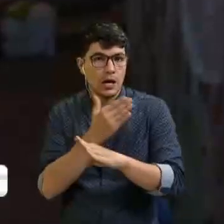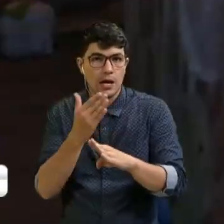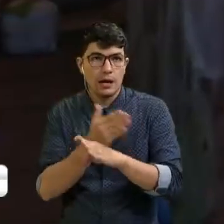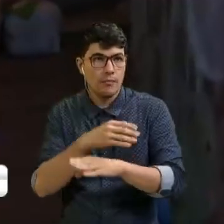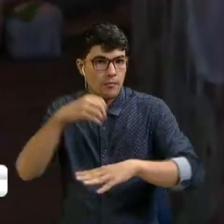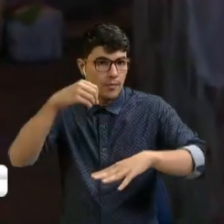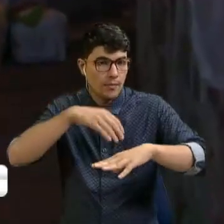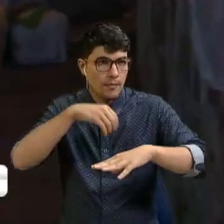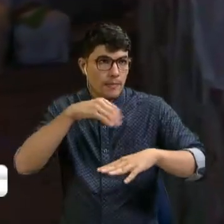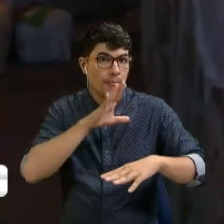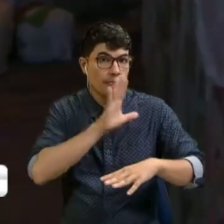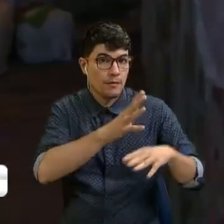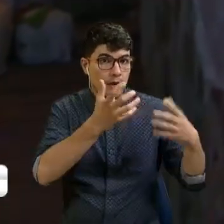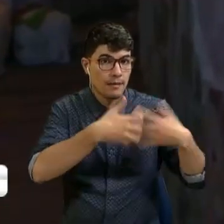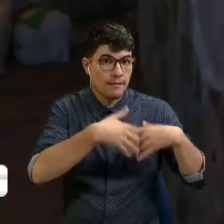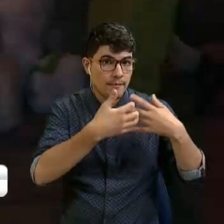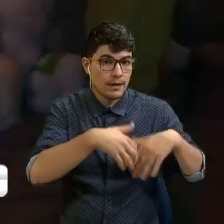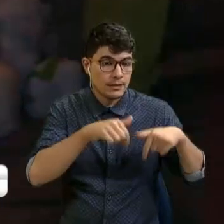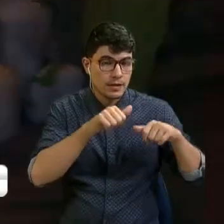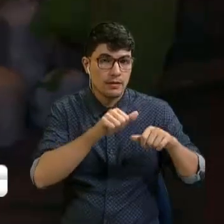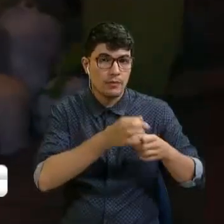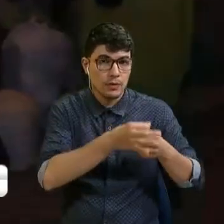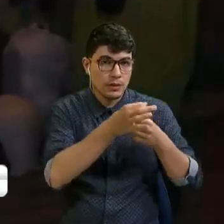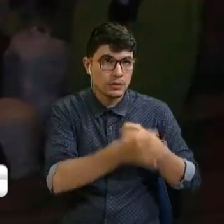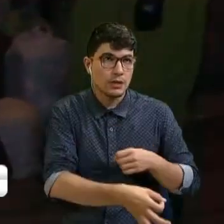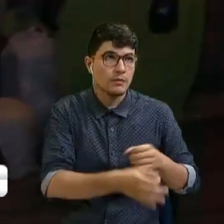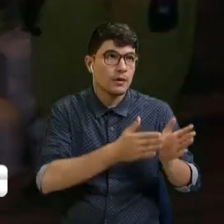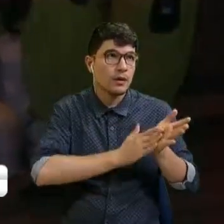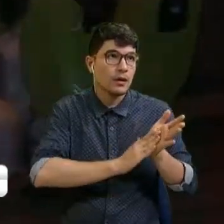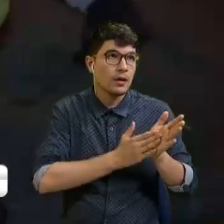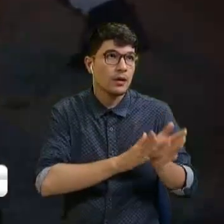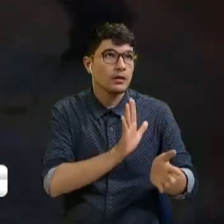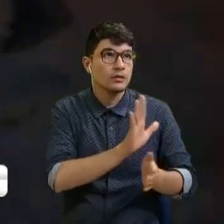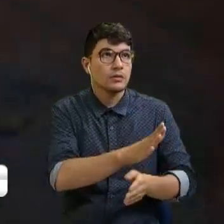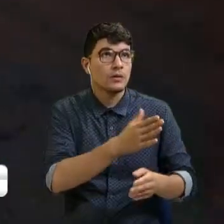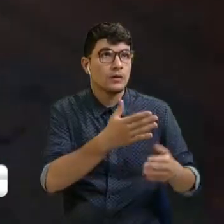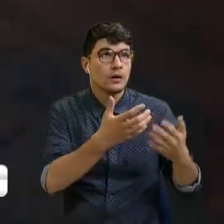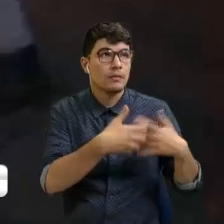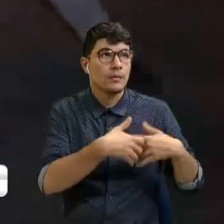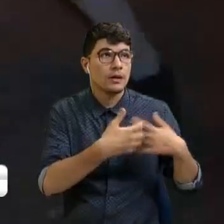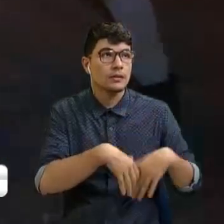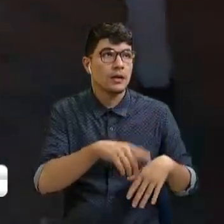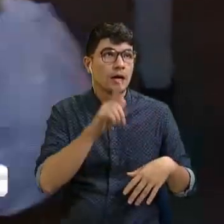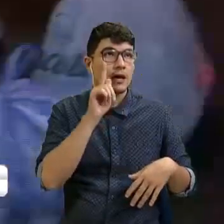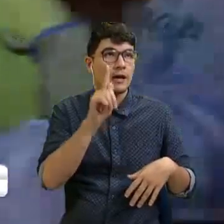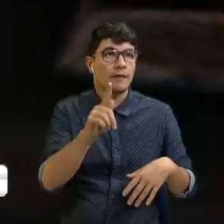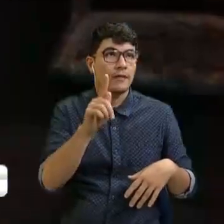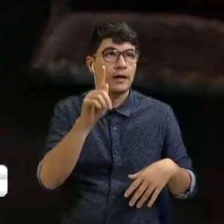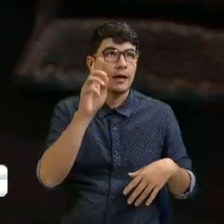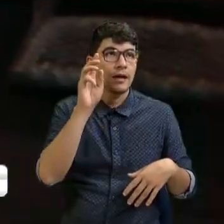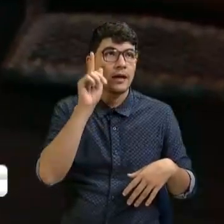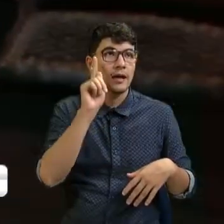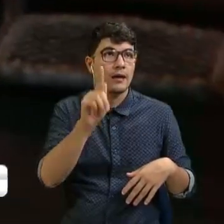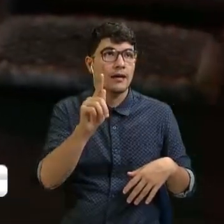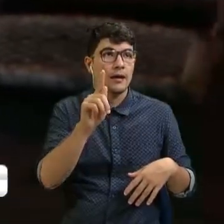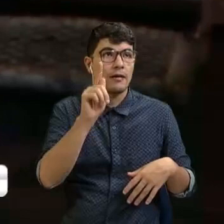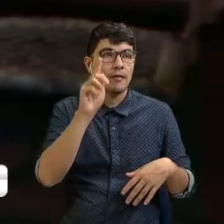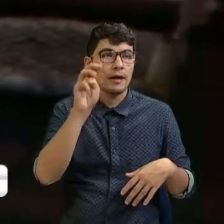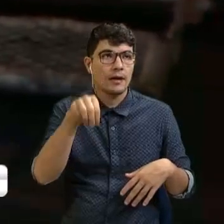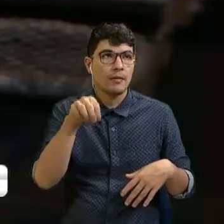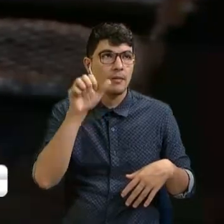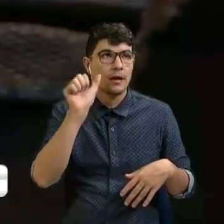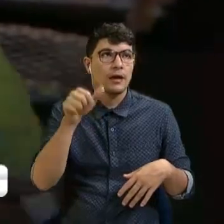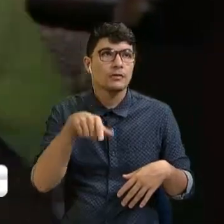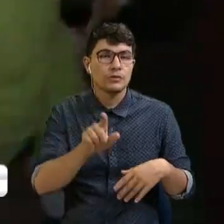la empresa municipal de aseo de floridablanca y su operario fm vienen socializando entre los habitantes del municipio su nuevo horario de